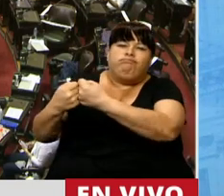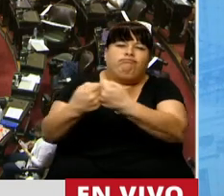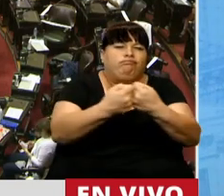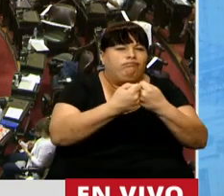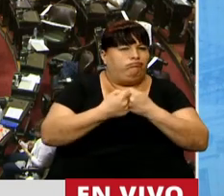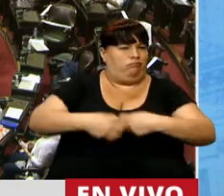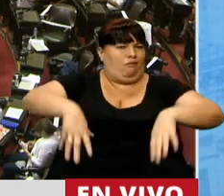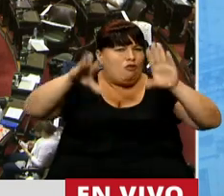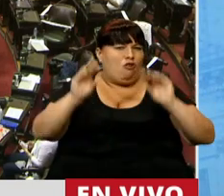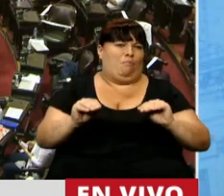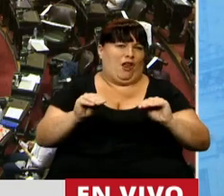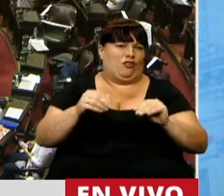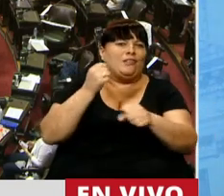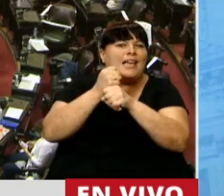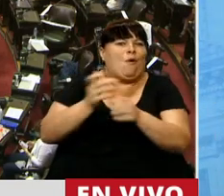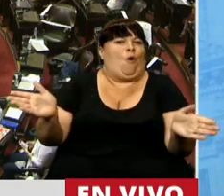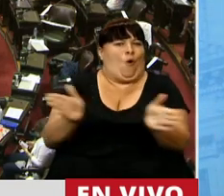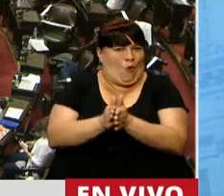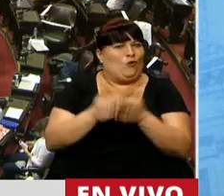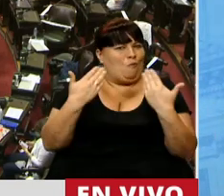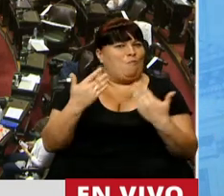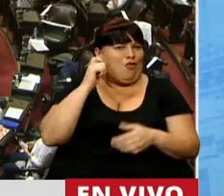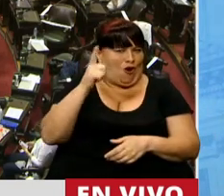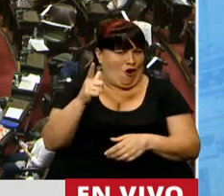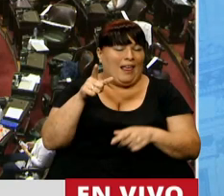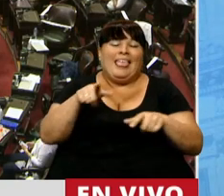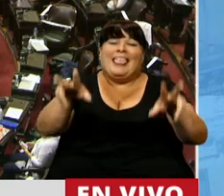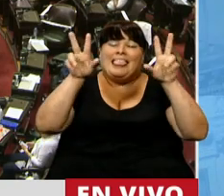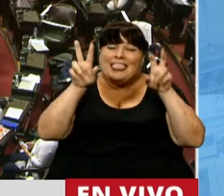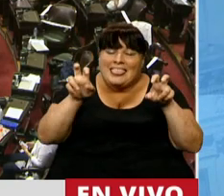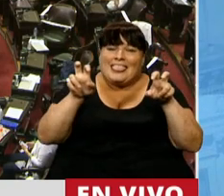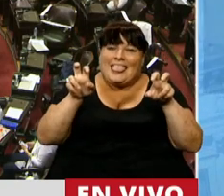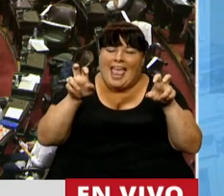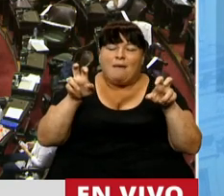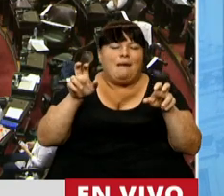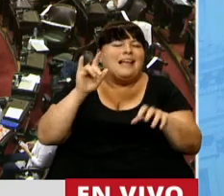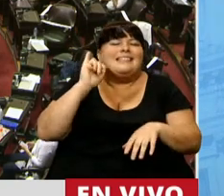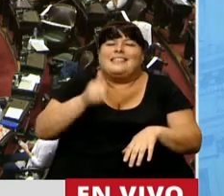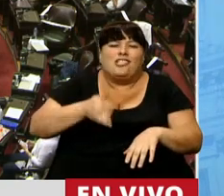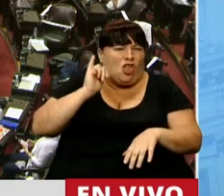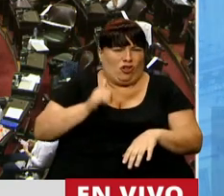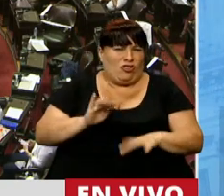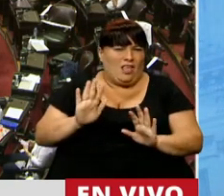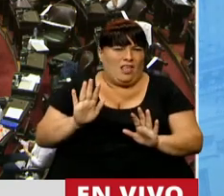unanimidad trabajando juntos en un tema que sin duda